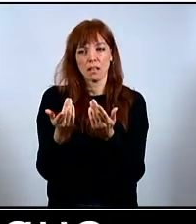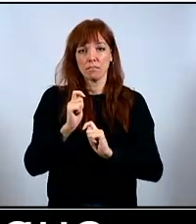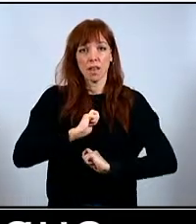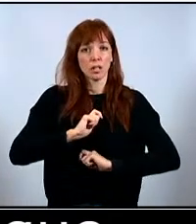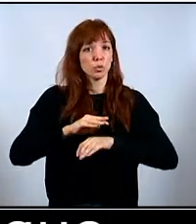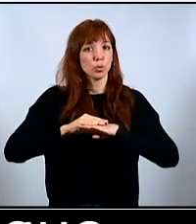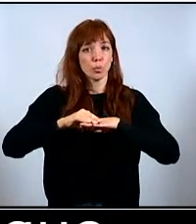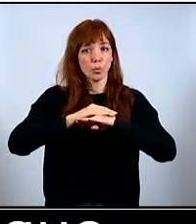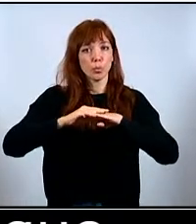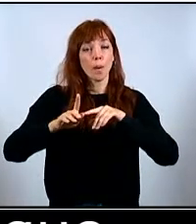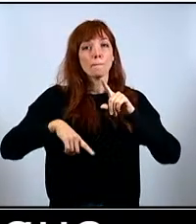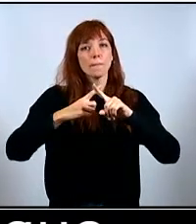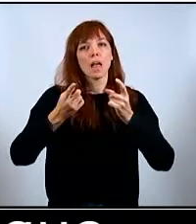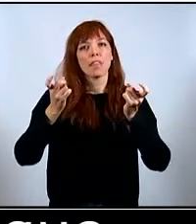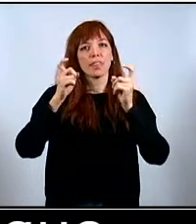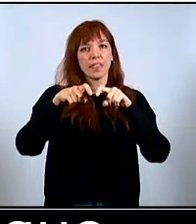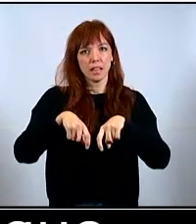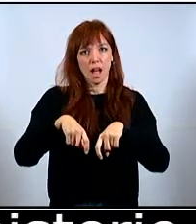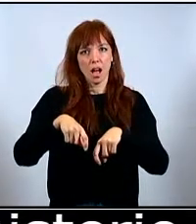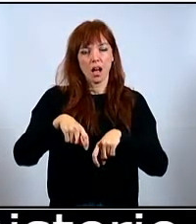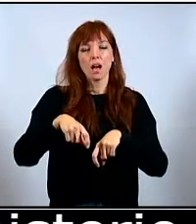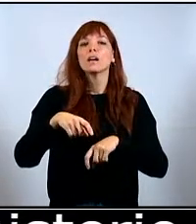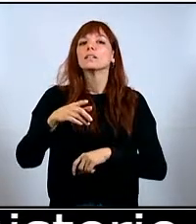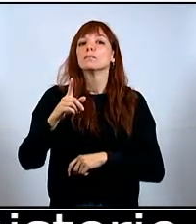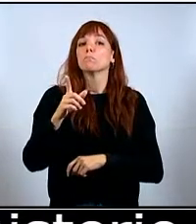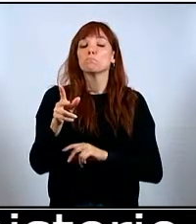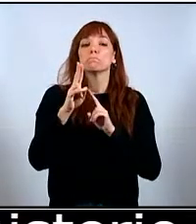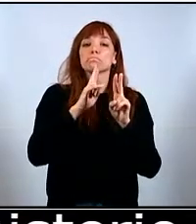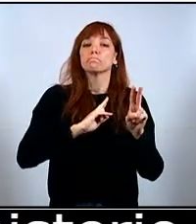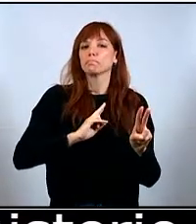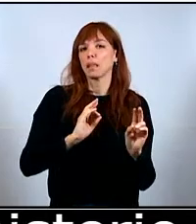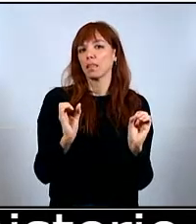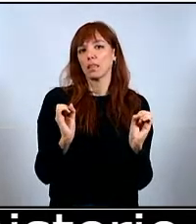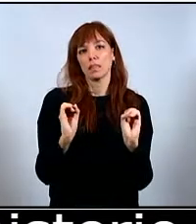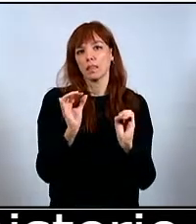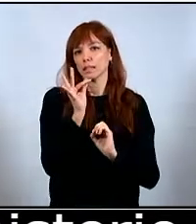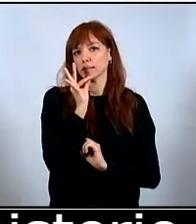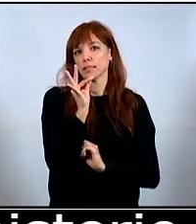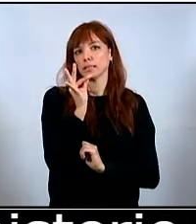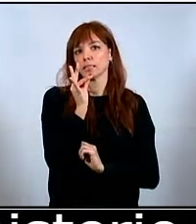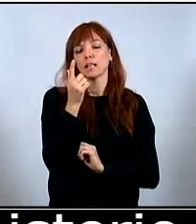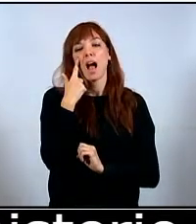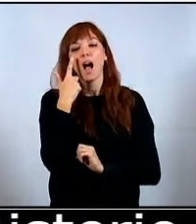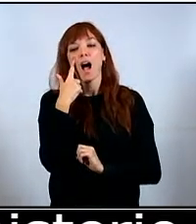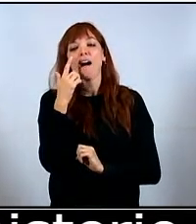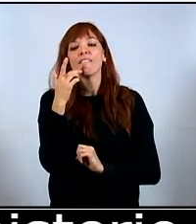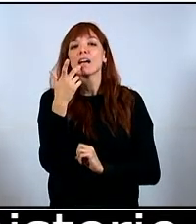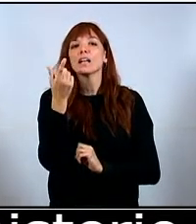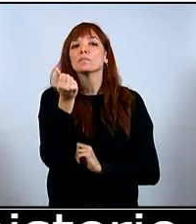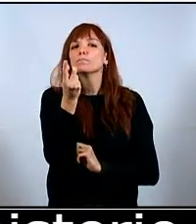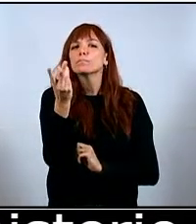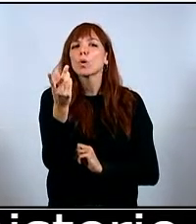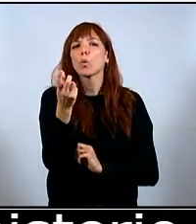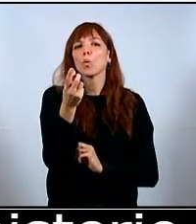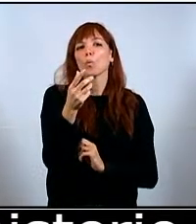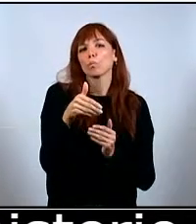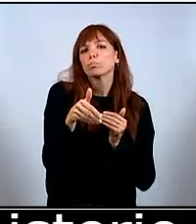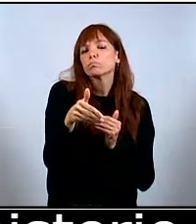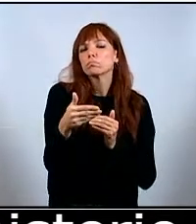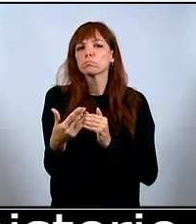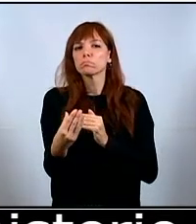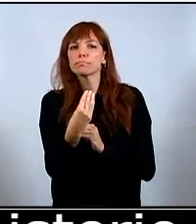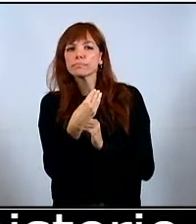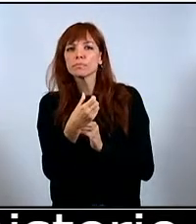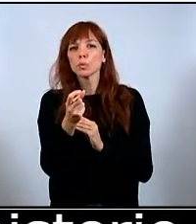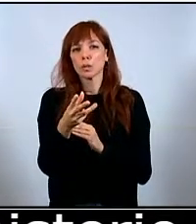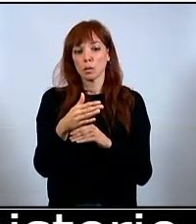incluso se le ha pedido una cita para hoy martes, de la que no hemos tenido respuesta alguna para saber cuáles son esas cifras, cuáles son las entregas a cuenta para que podamos